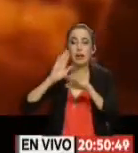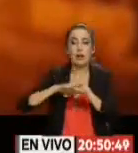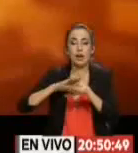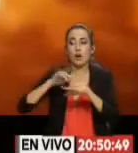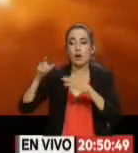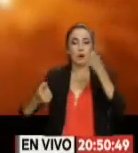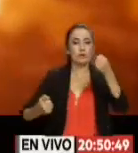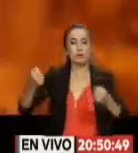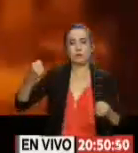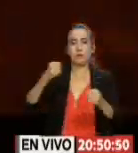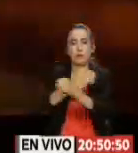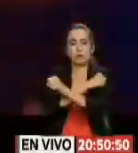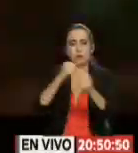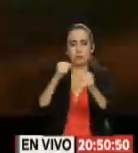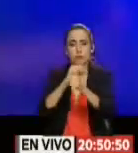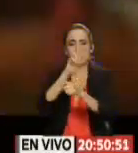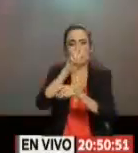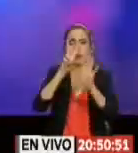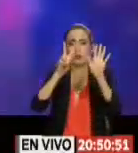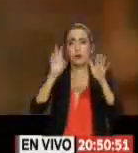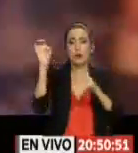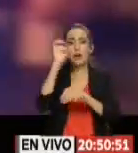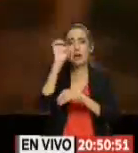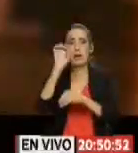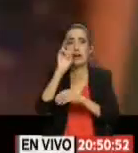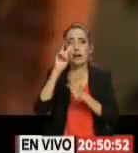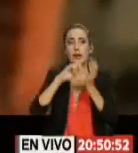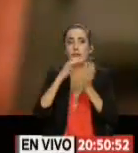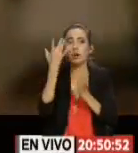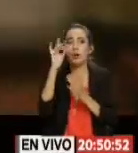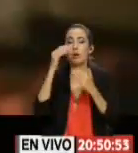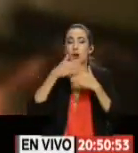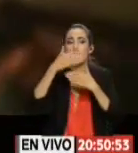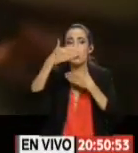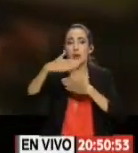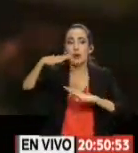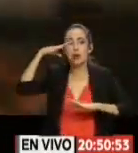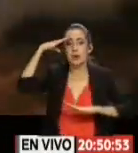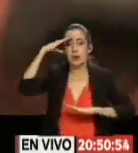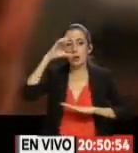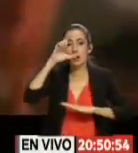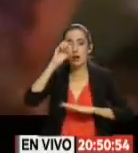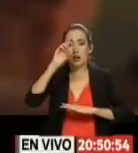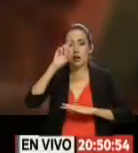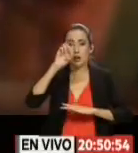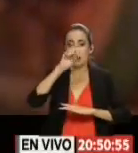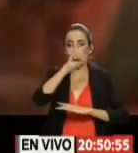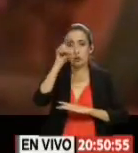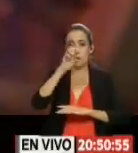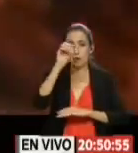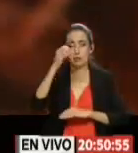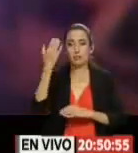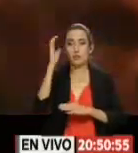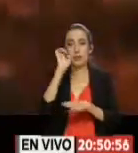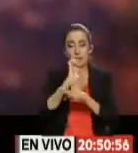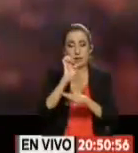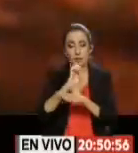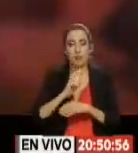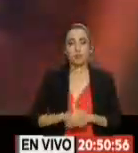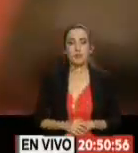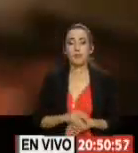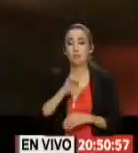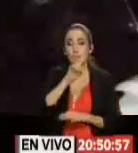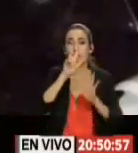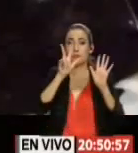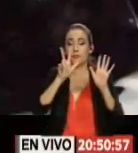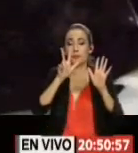de un carro bomba el 27 de enero de 2018 contra la estación de policía de San Lorenzo en Esmeraldas, Ecuador. El hecho dejó